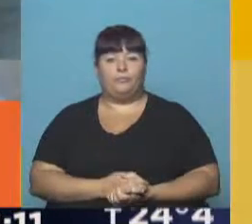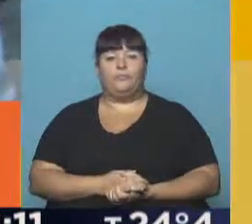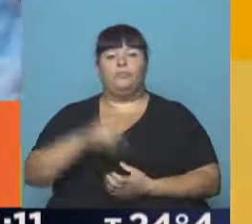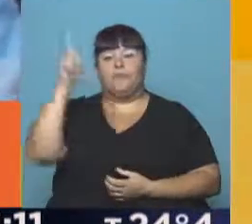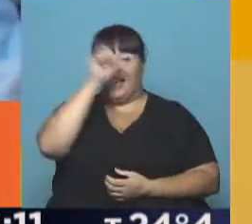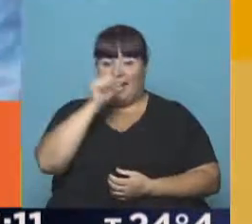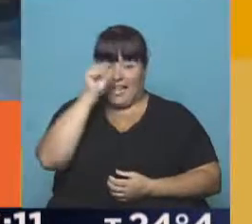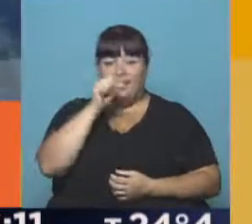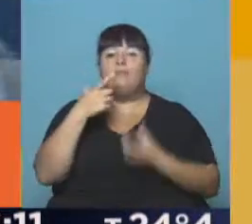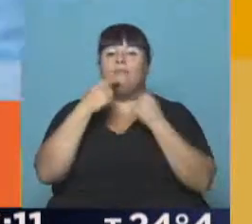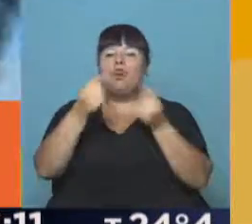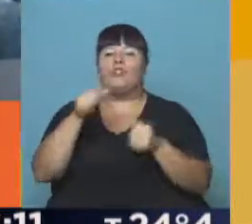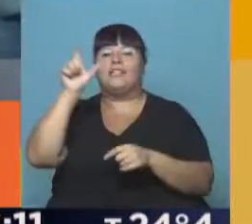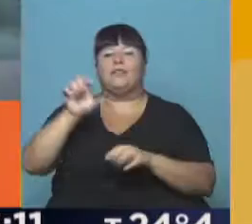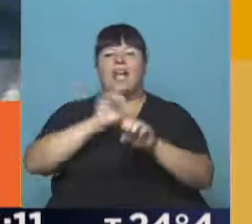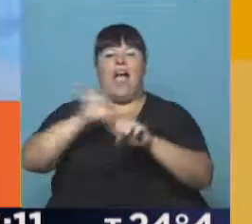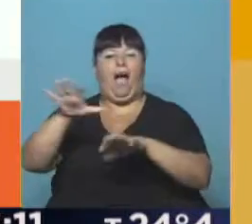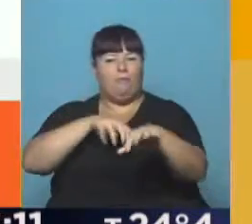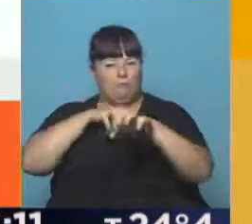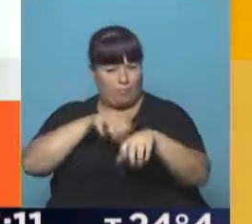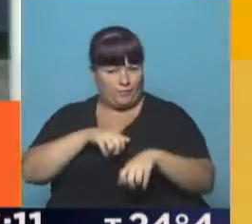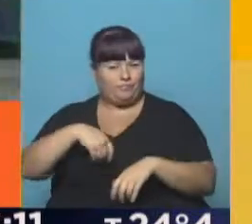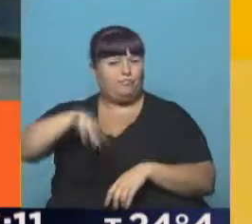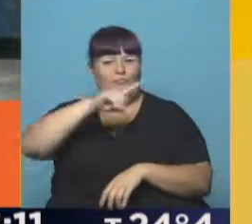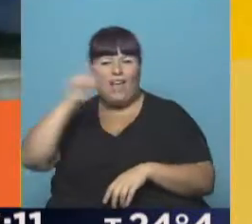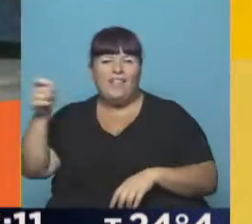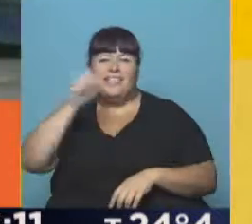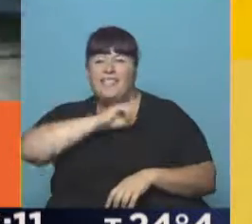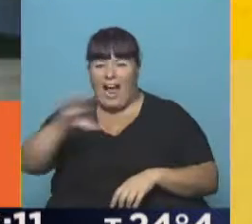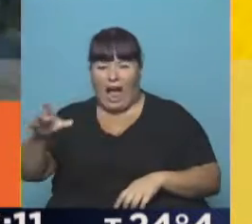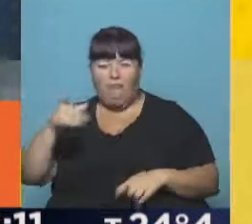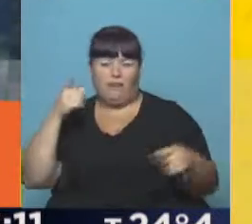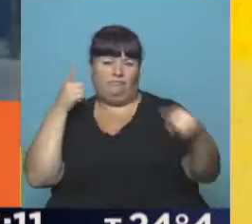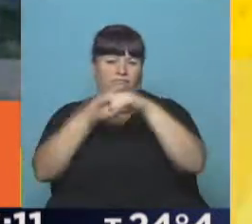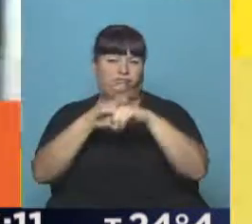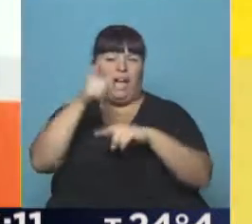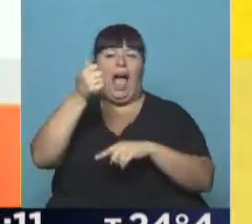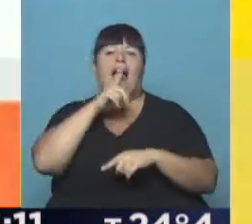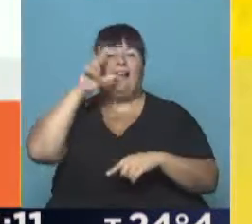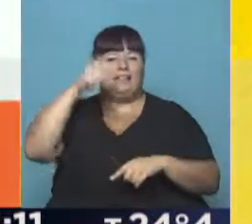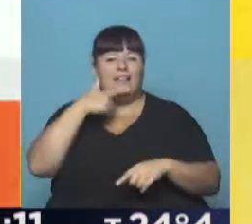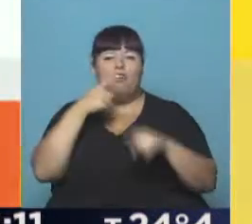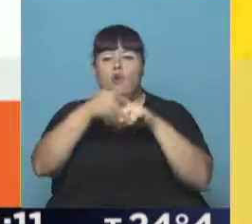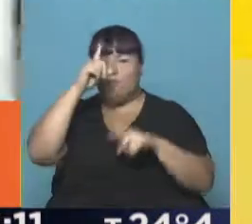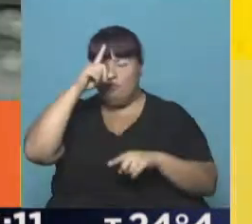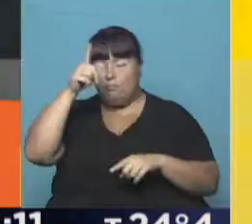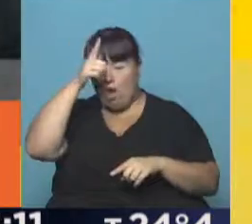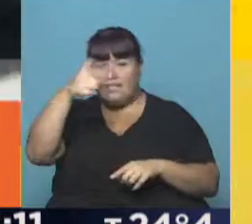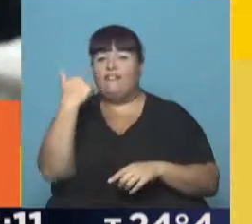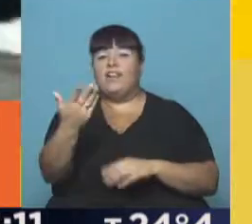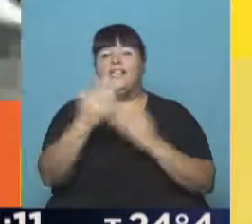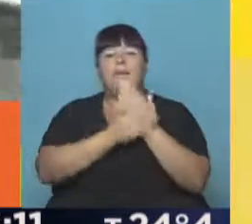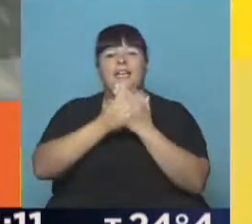Grecia, protesta de agricultores. Centenares de campesinos se enfrentaron en Atenas con la policía frente al Ministerio